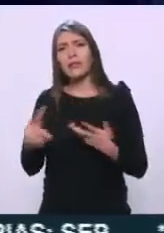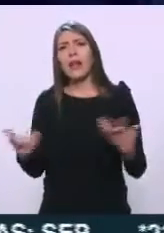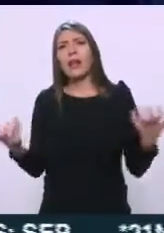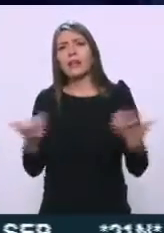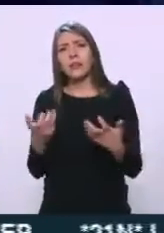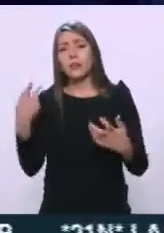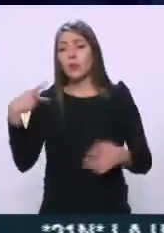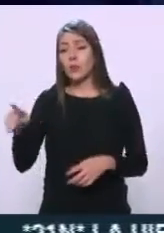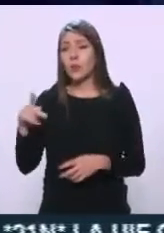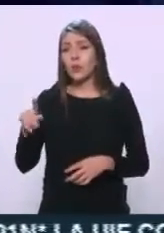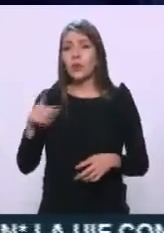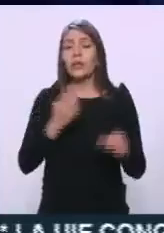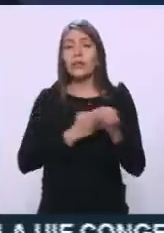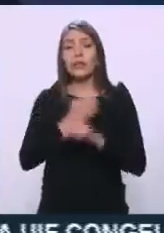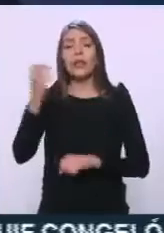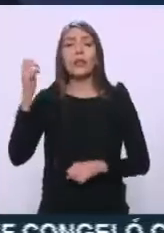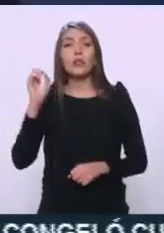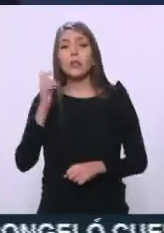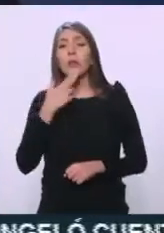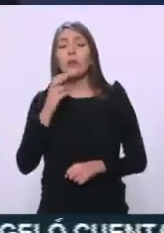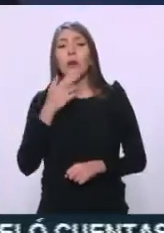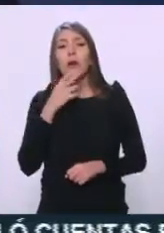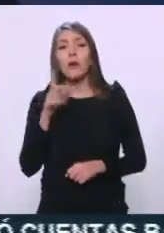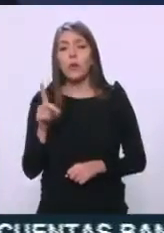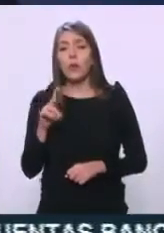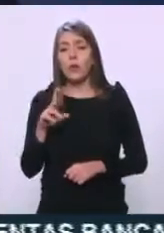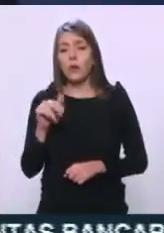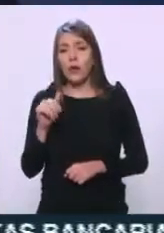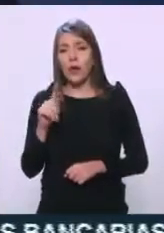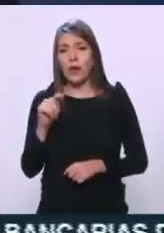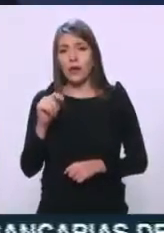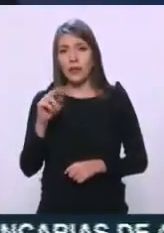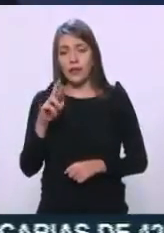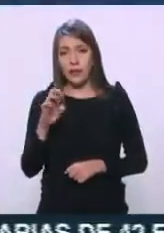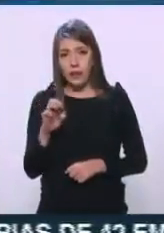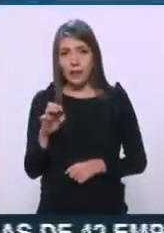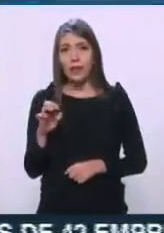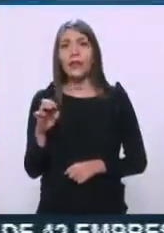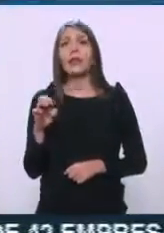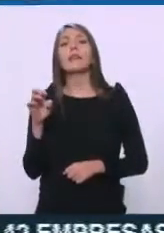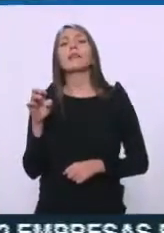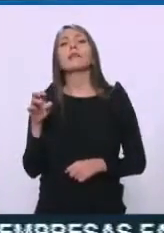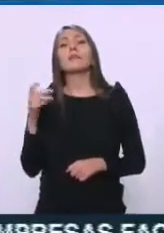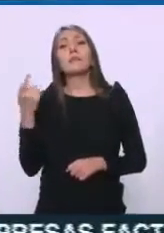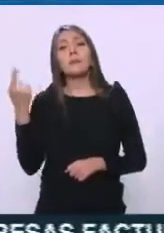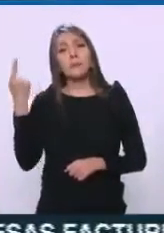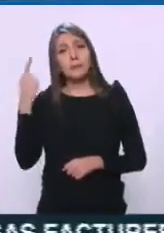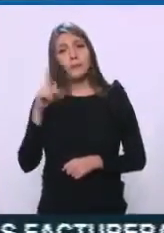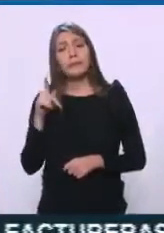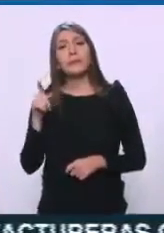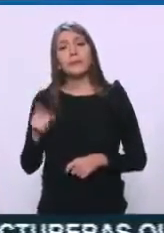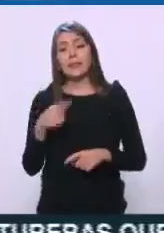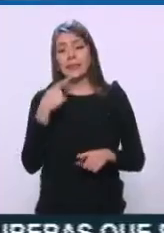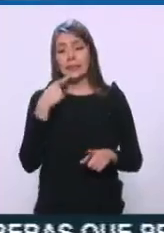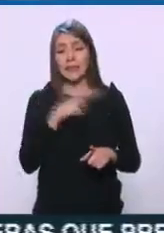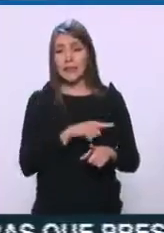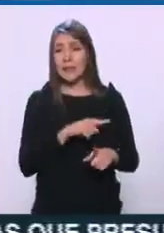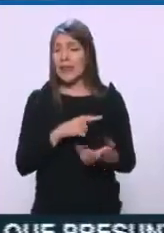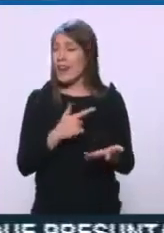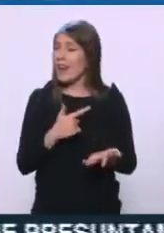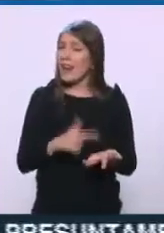a Duarte en Chihuahua son delitos que tienen que ver con este modo de operar, pero el delito más grave, que ya lo